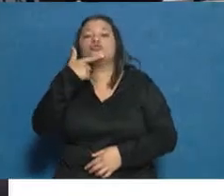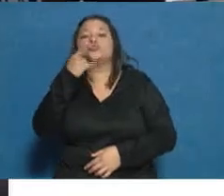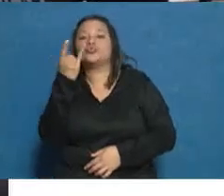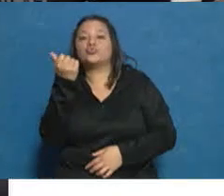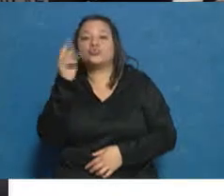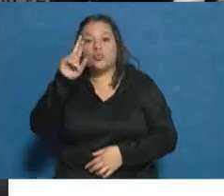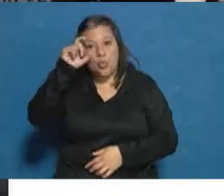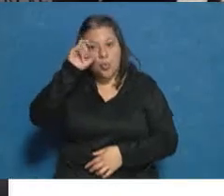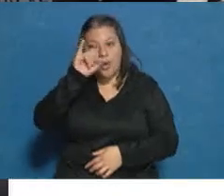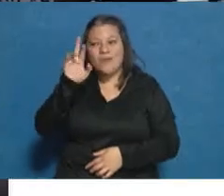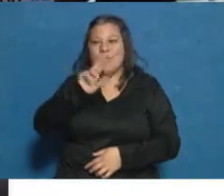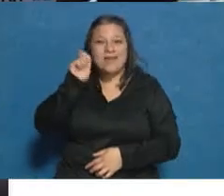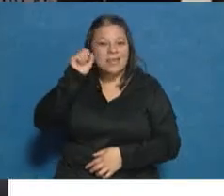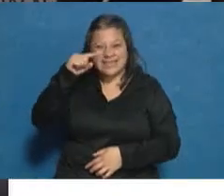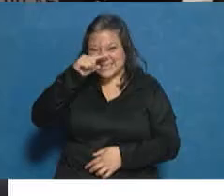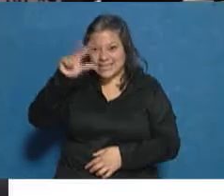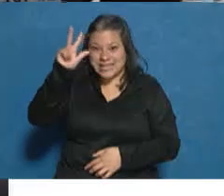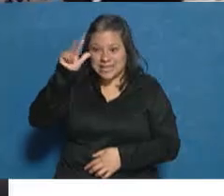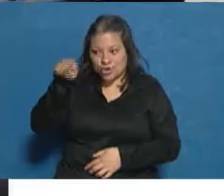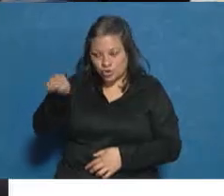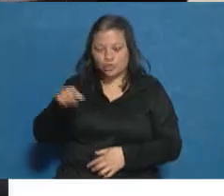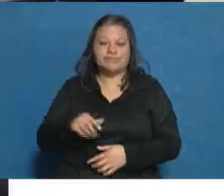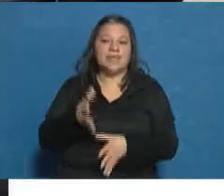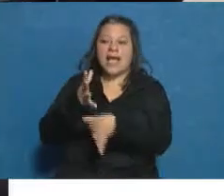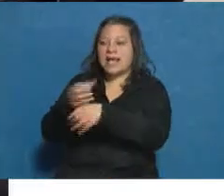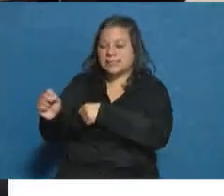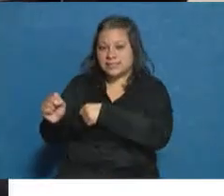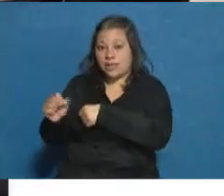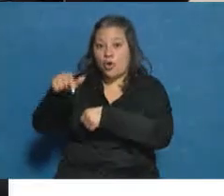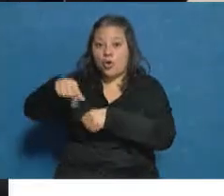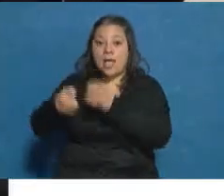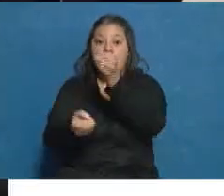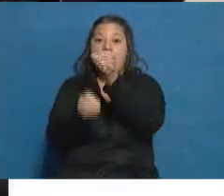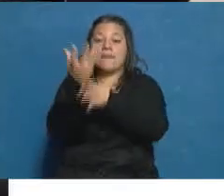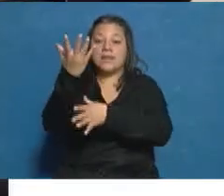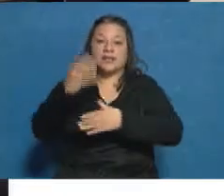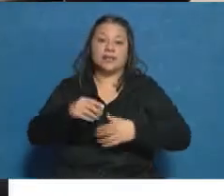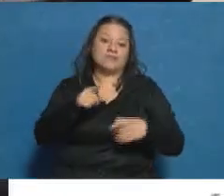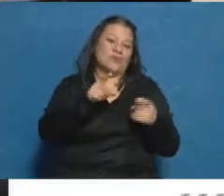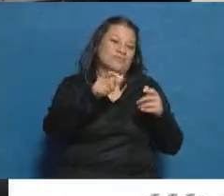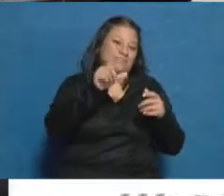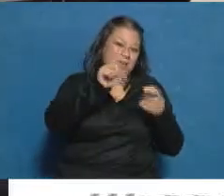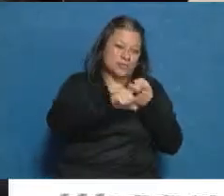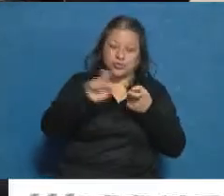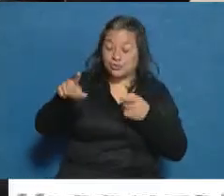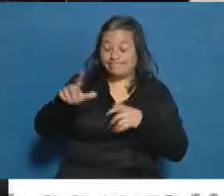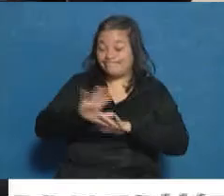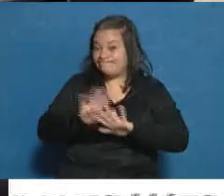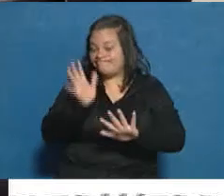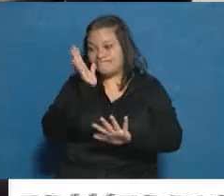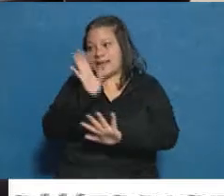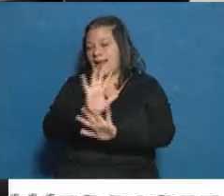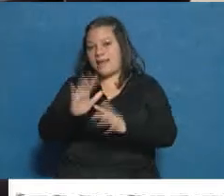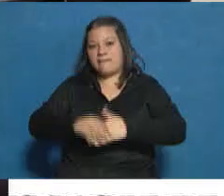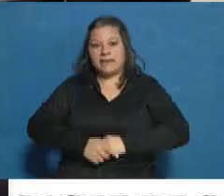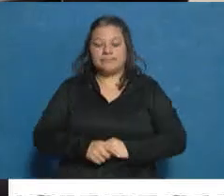78 años, Juanma, que fue asesinado esta mañana por su pareja. Terrible el caso, sin